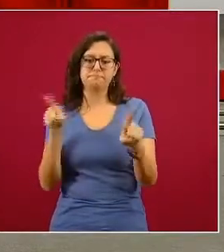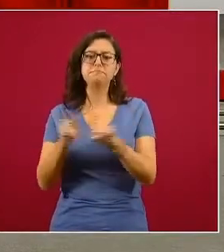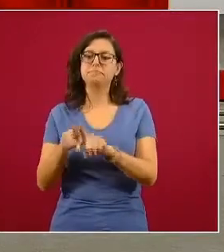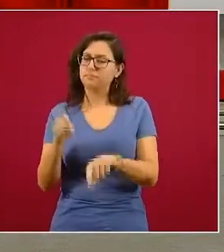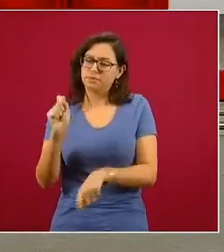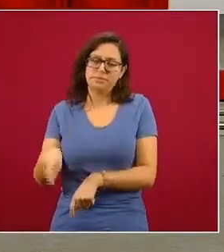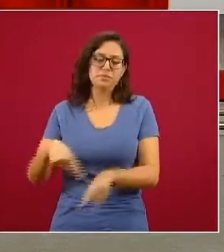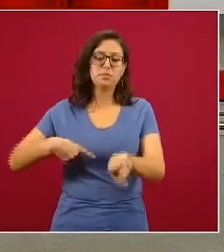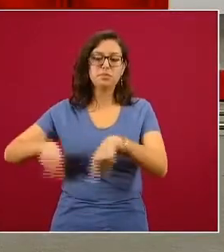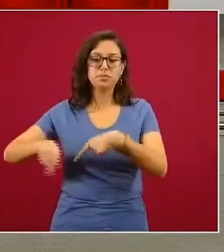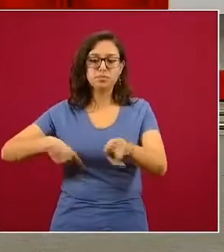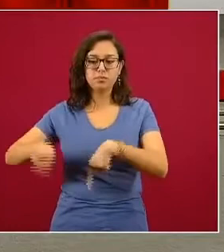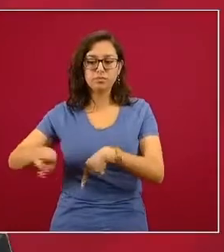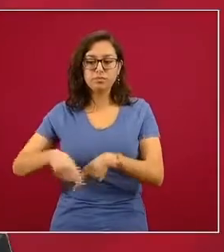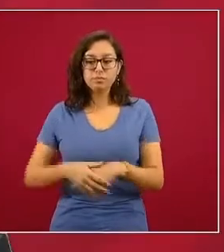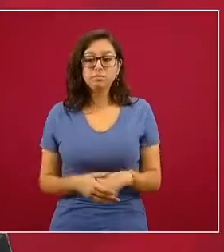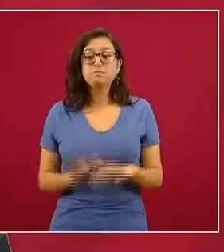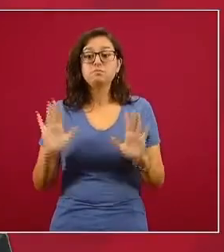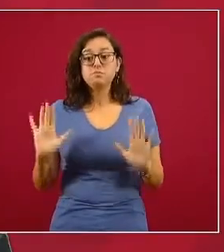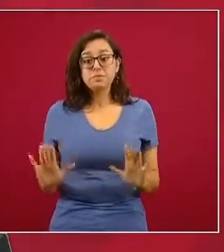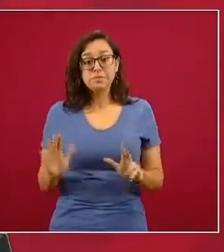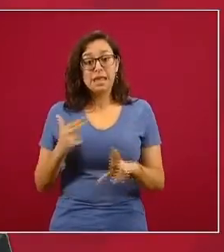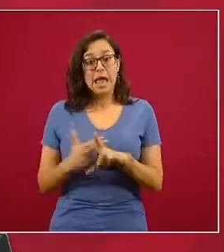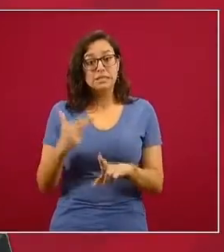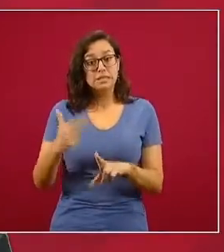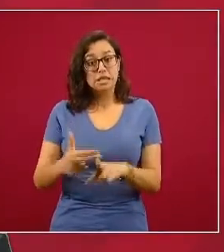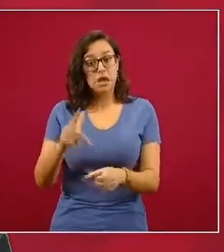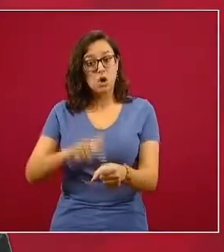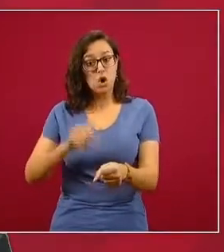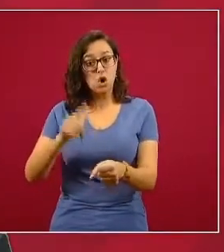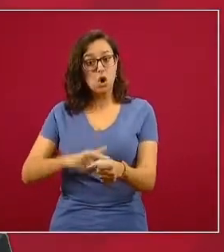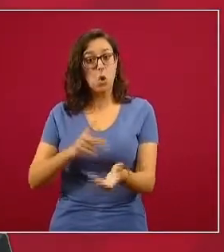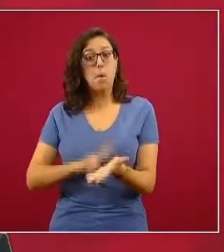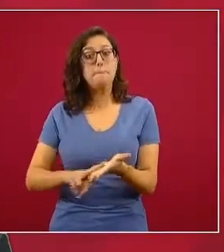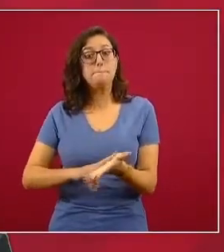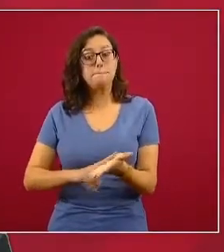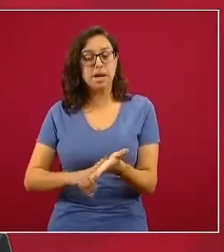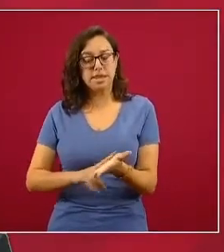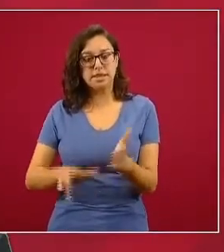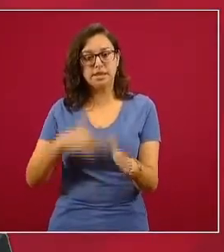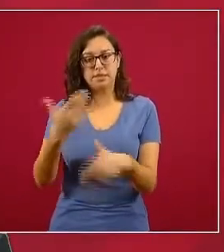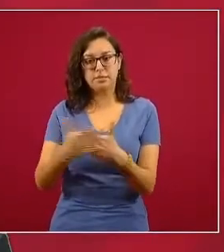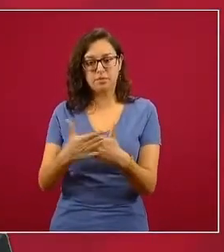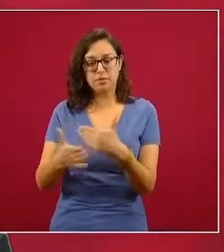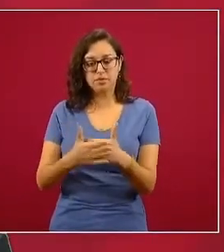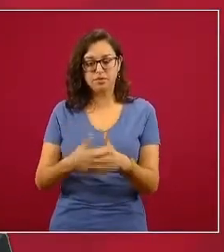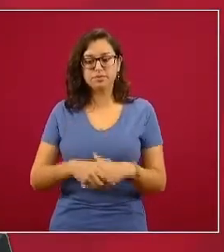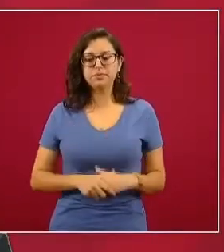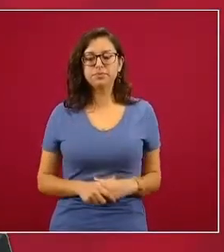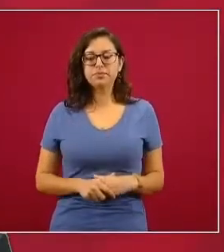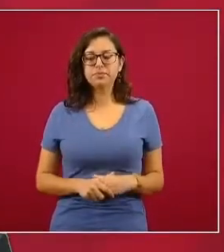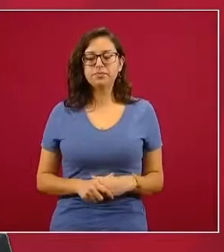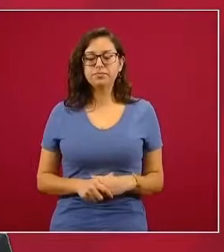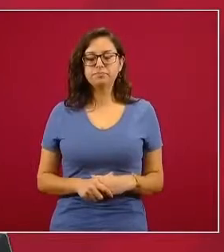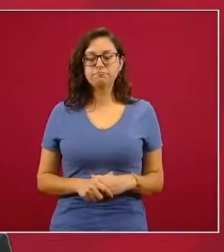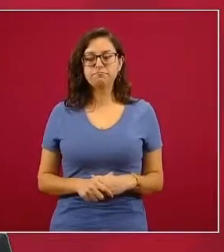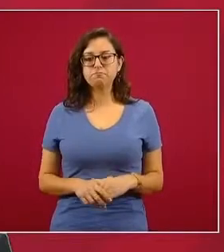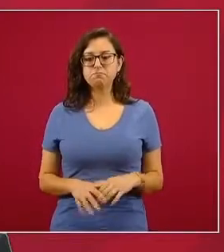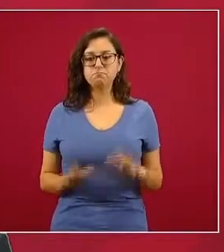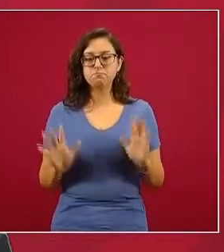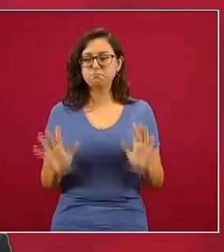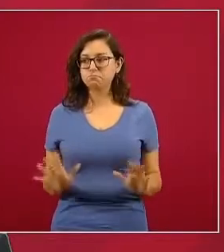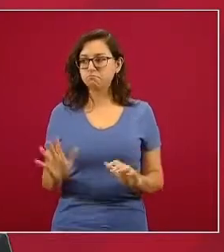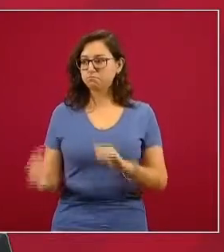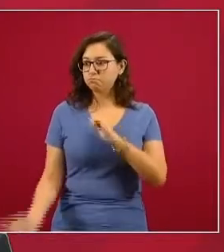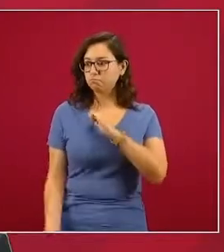fútbol. Si se llega al semáforo en verde, o cuando se llegue al semáforo en verde. No tengo conocimiento que nos